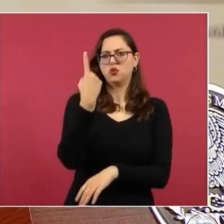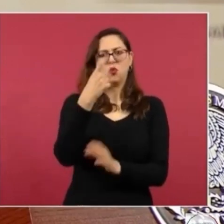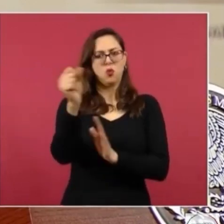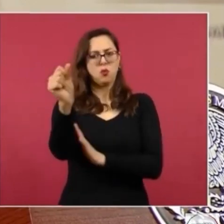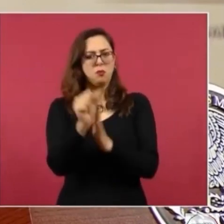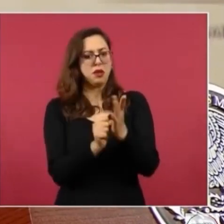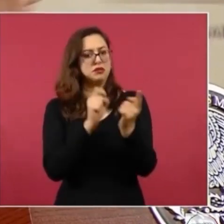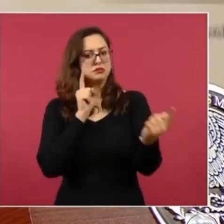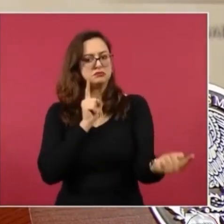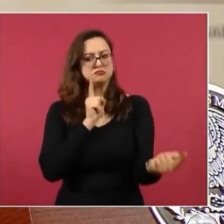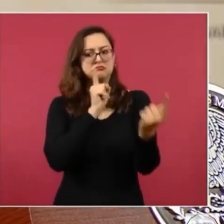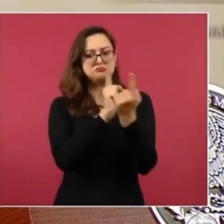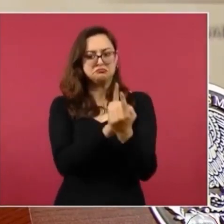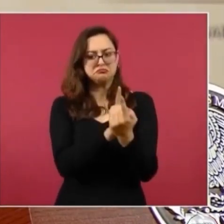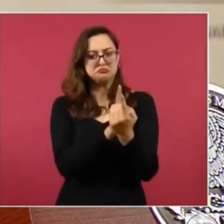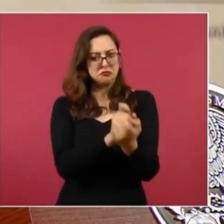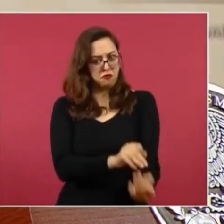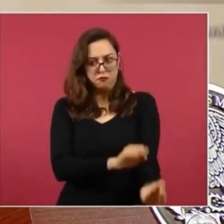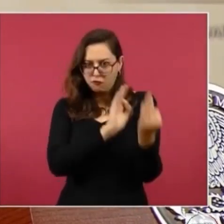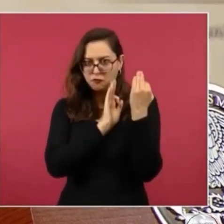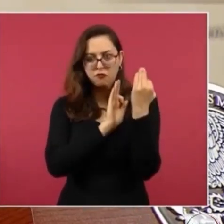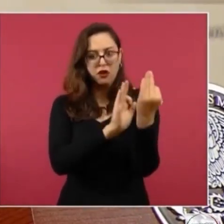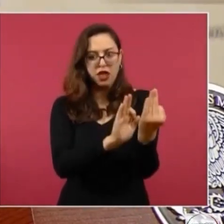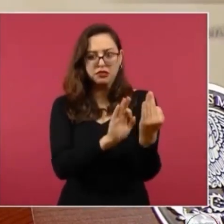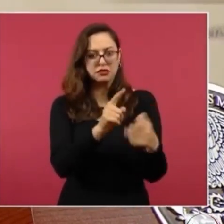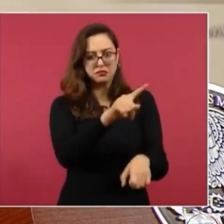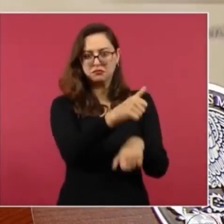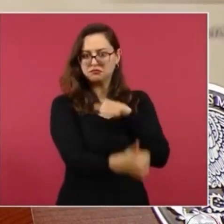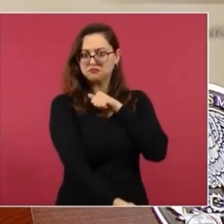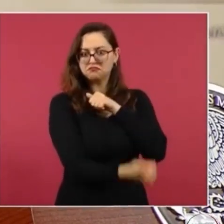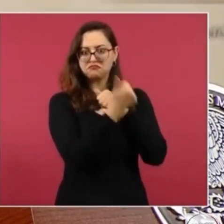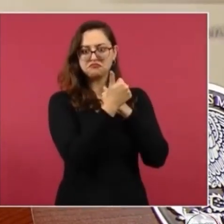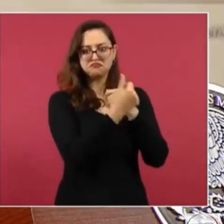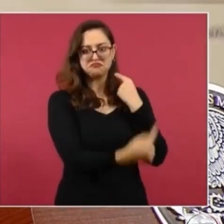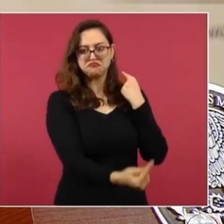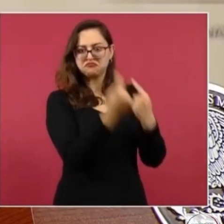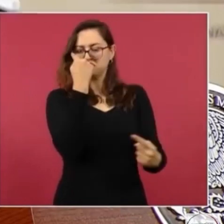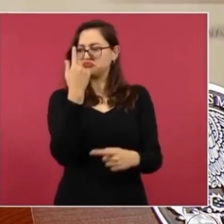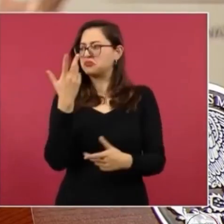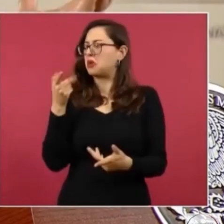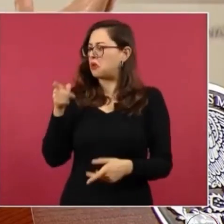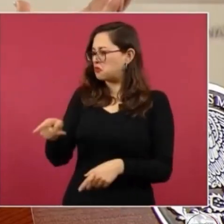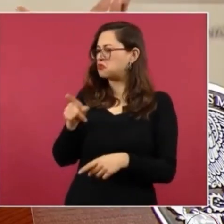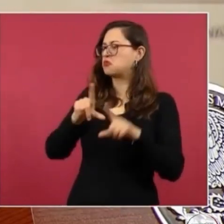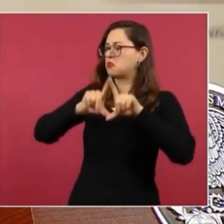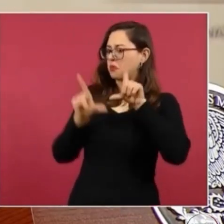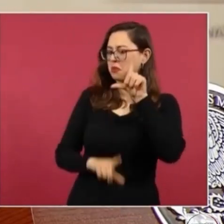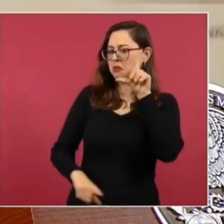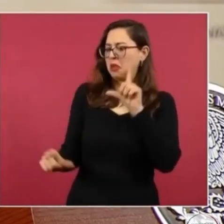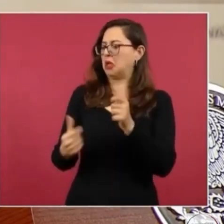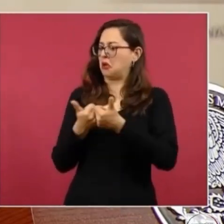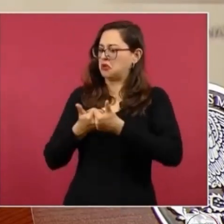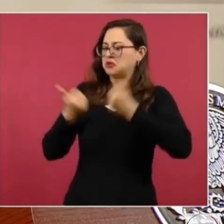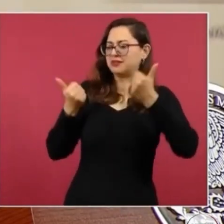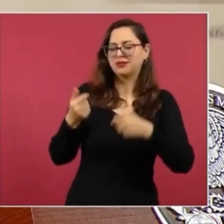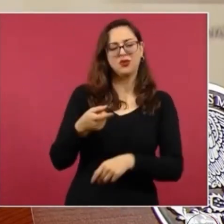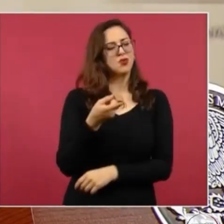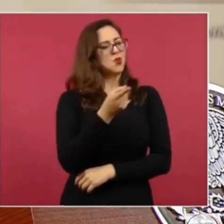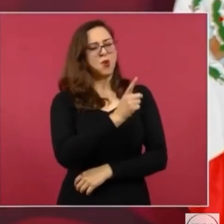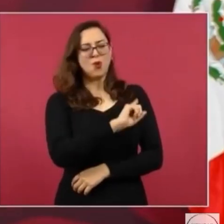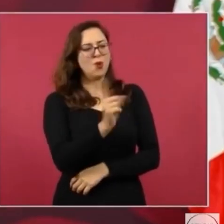que estuvimos, sí, que me habló que por qué se polarizaba. Le digo, no, si no se polariza, se